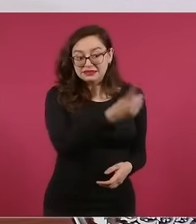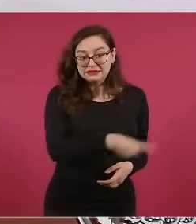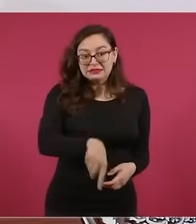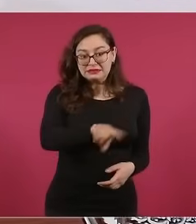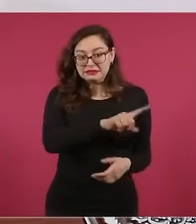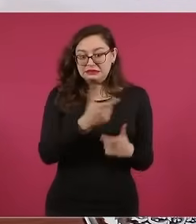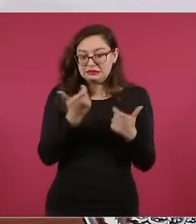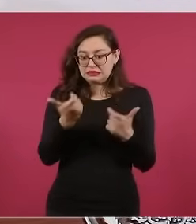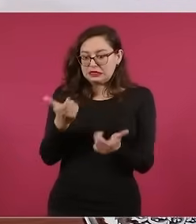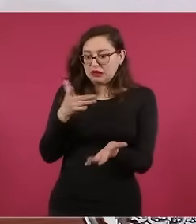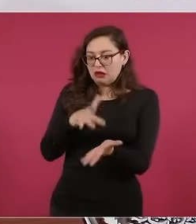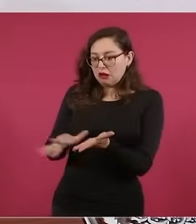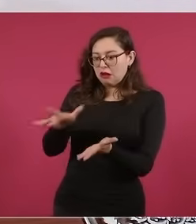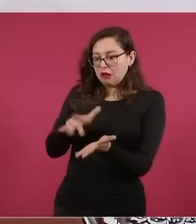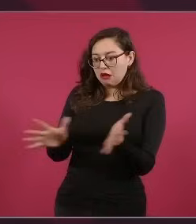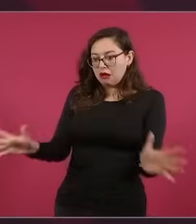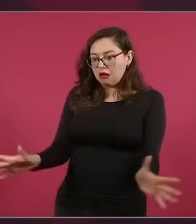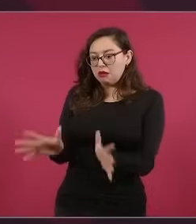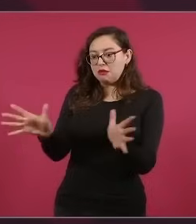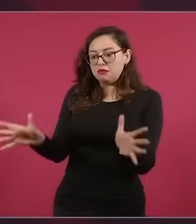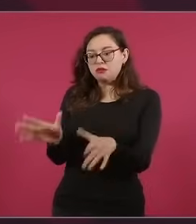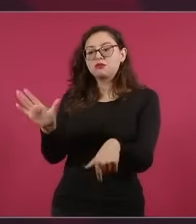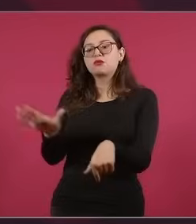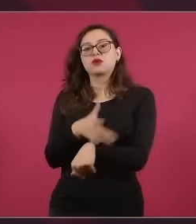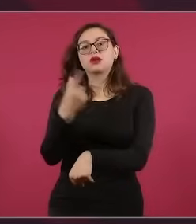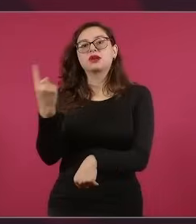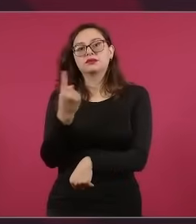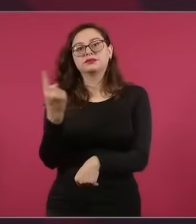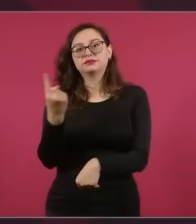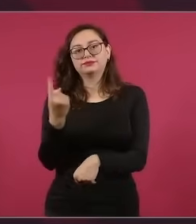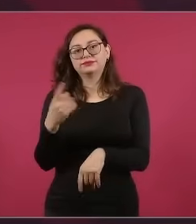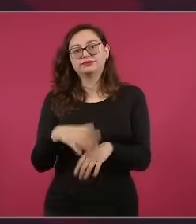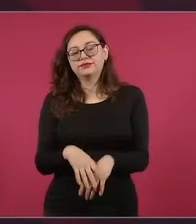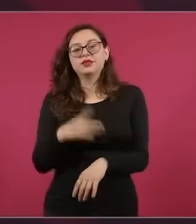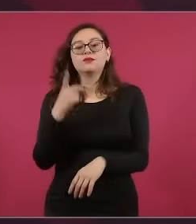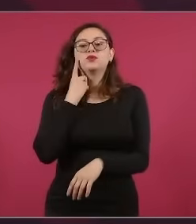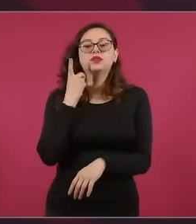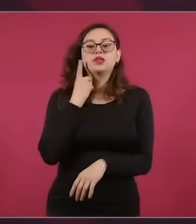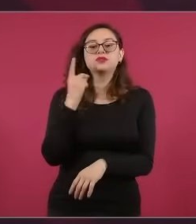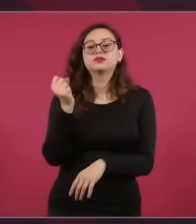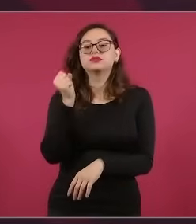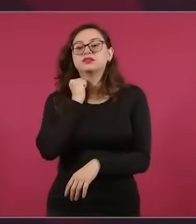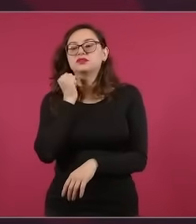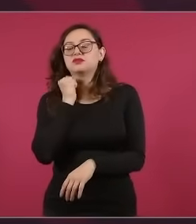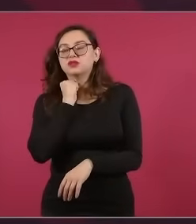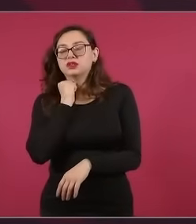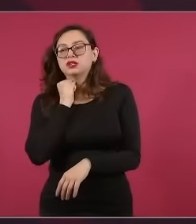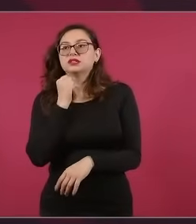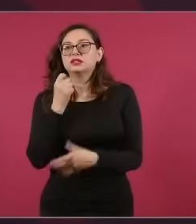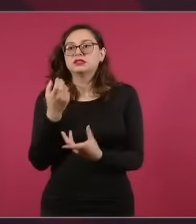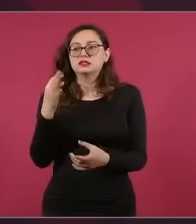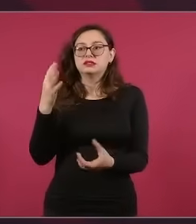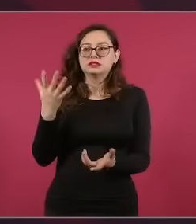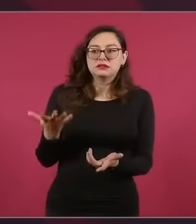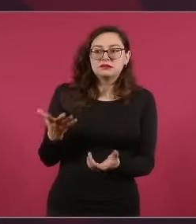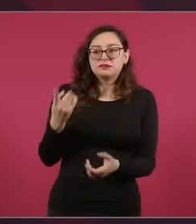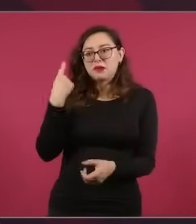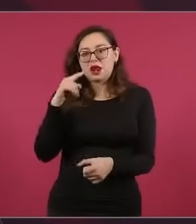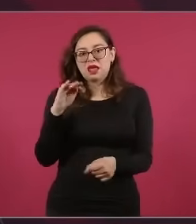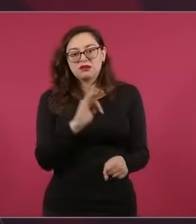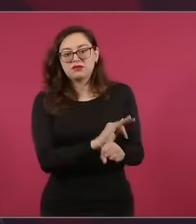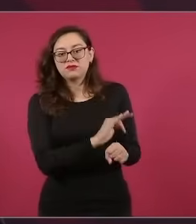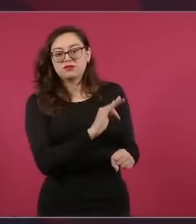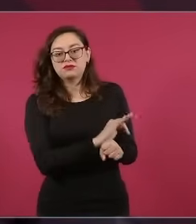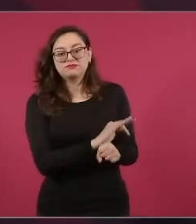que se obtuviese mayoría calificada, pero la gente dijo, sí, hay que reformar la